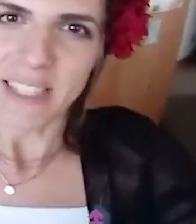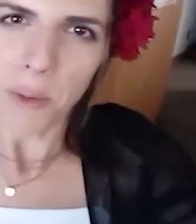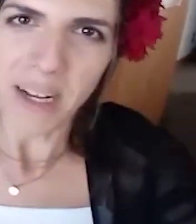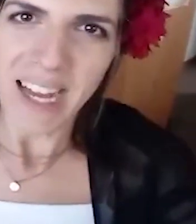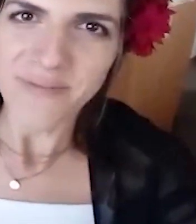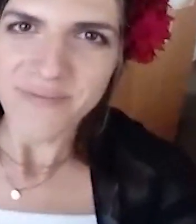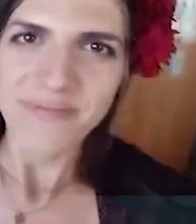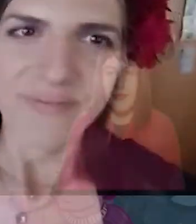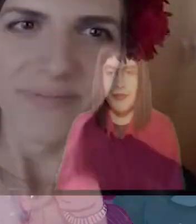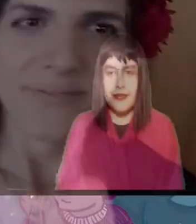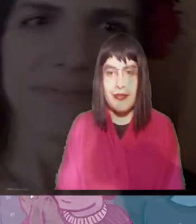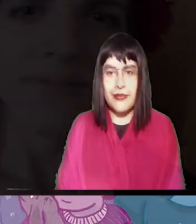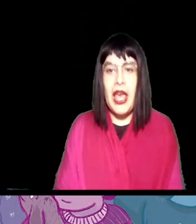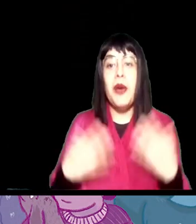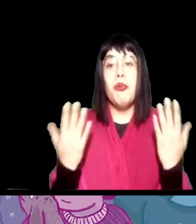desde OTEDUCA.